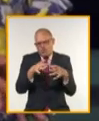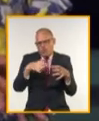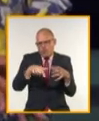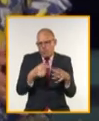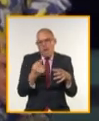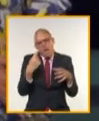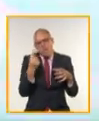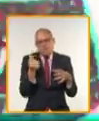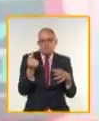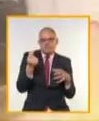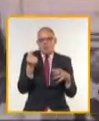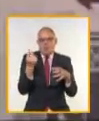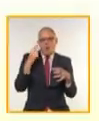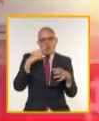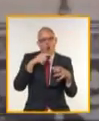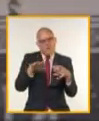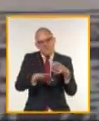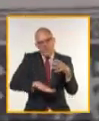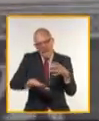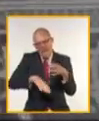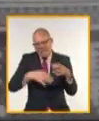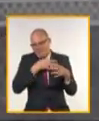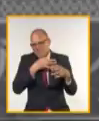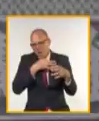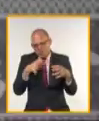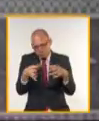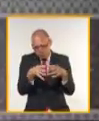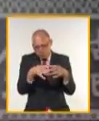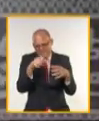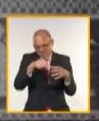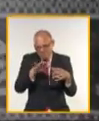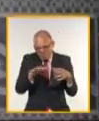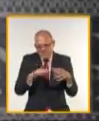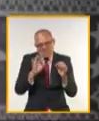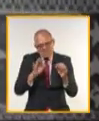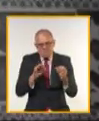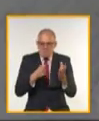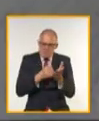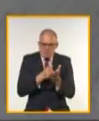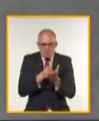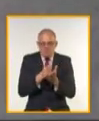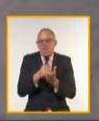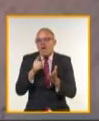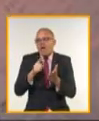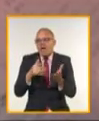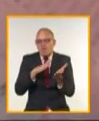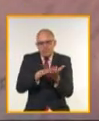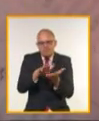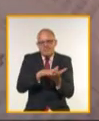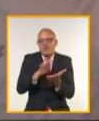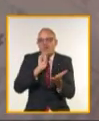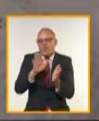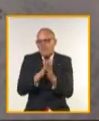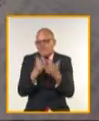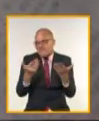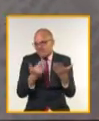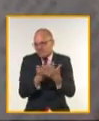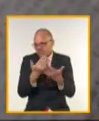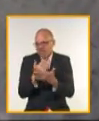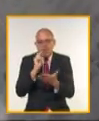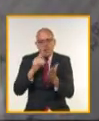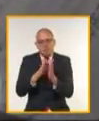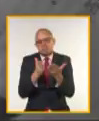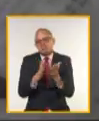chinos en el país. Después del triunfo revolucionario, el resto de las publicaciones, que esta comunidad llegó a tener 3 periódicos y una